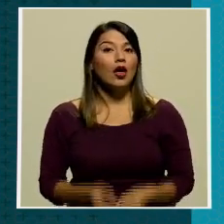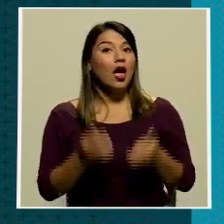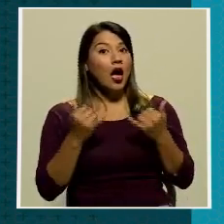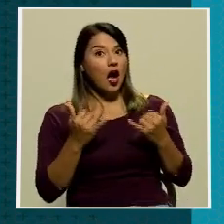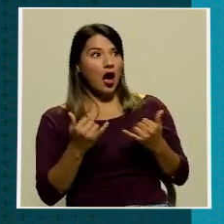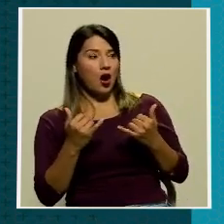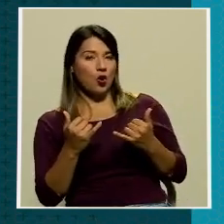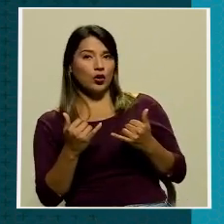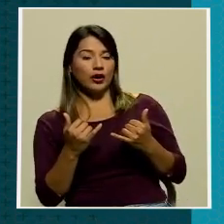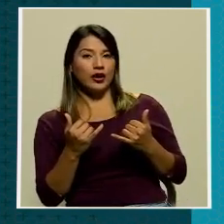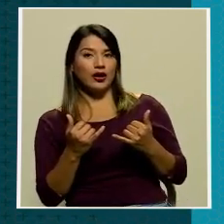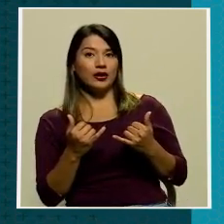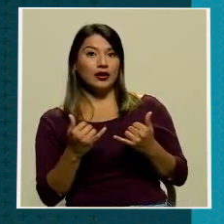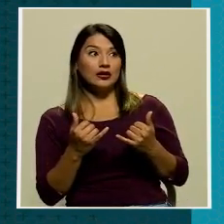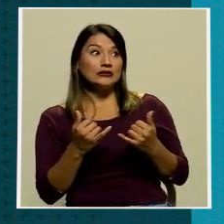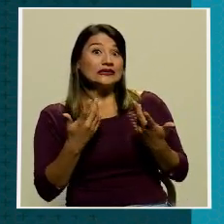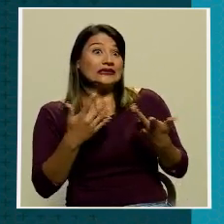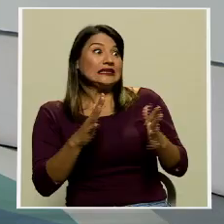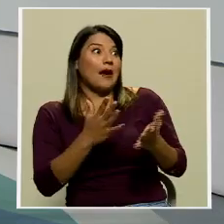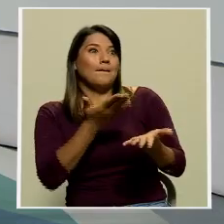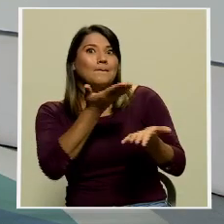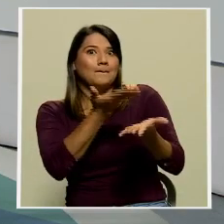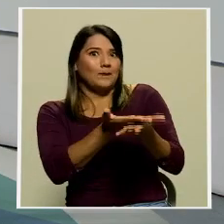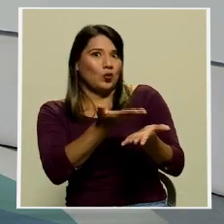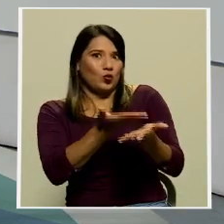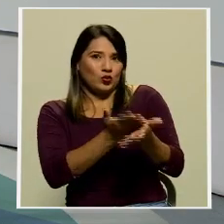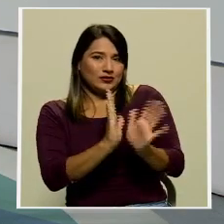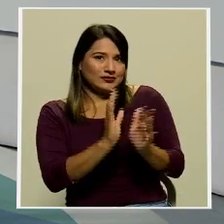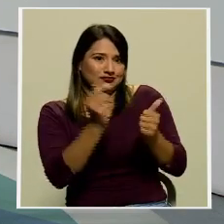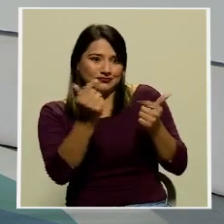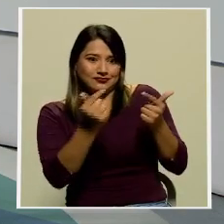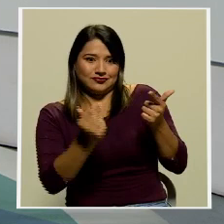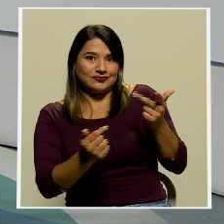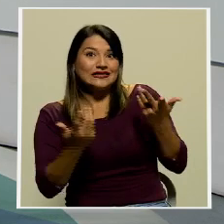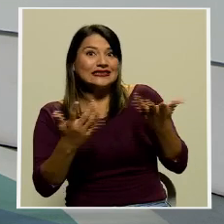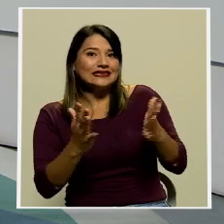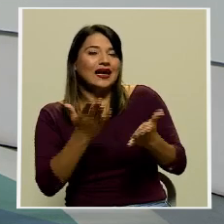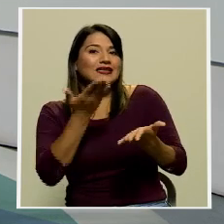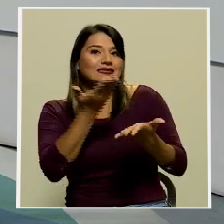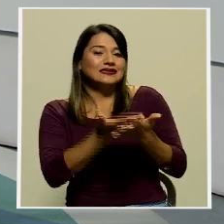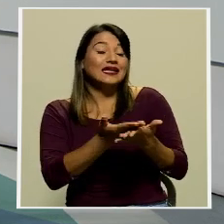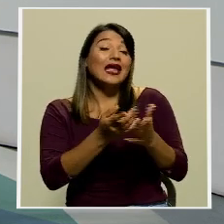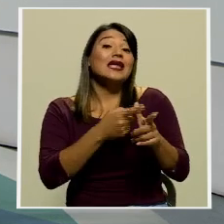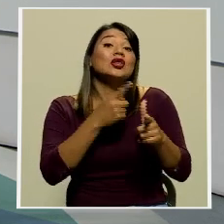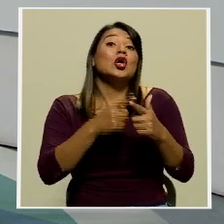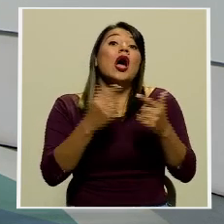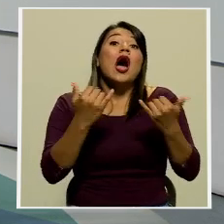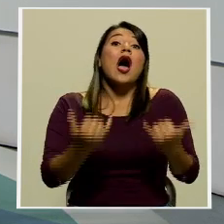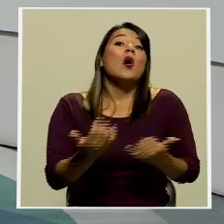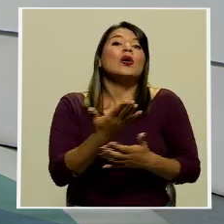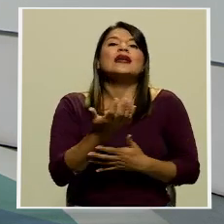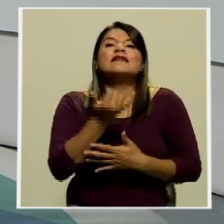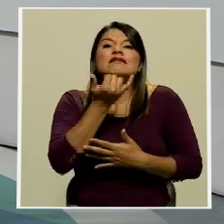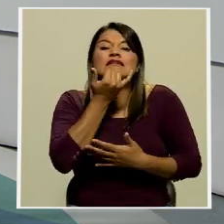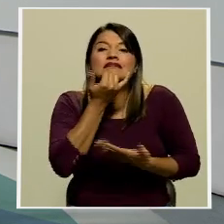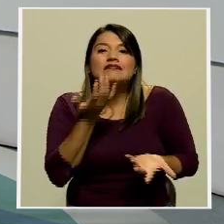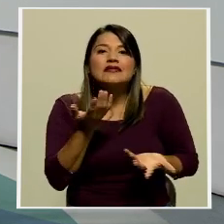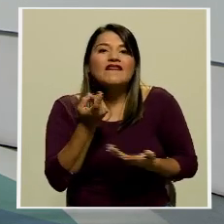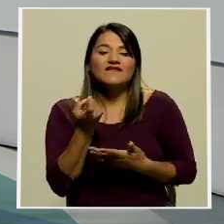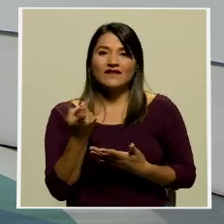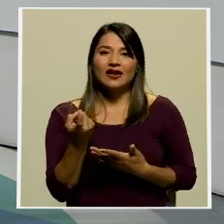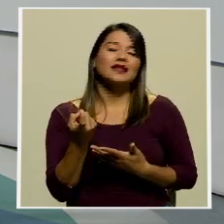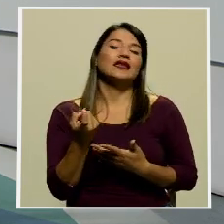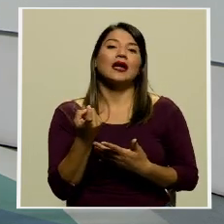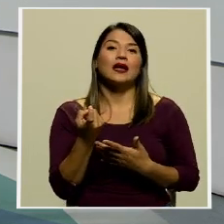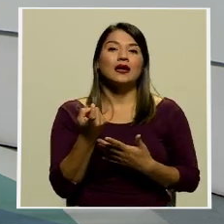Ahora las cartas están sobre la mesa y lo que resta es ver, porque ahora